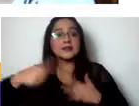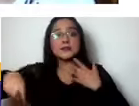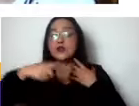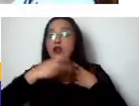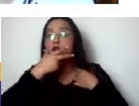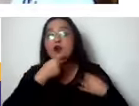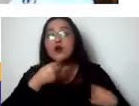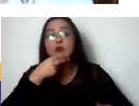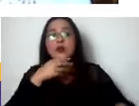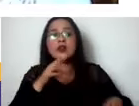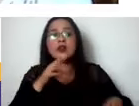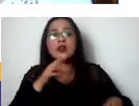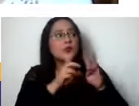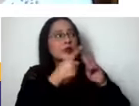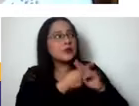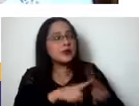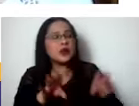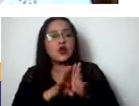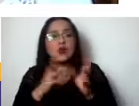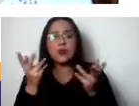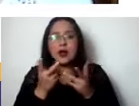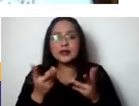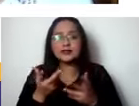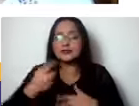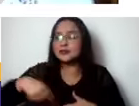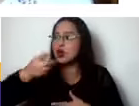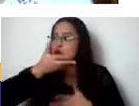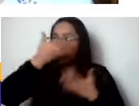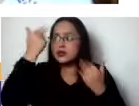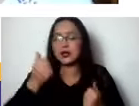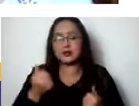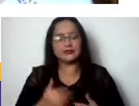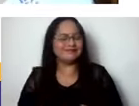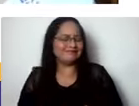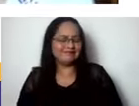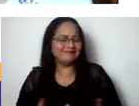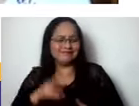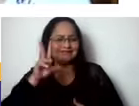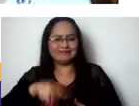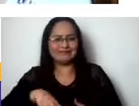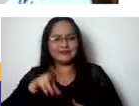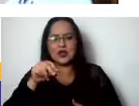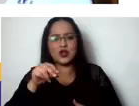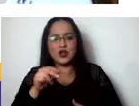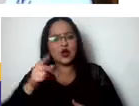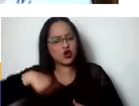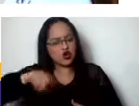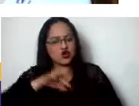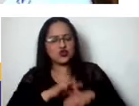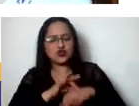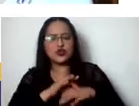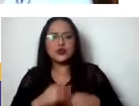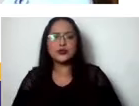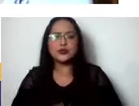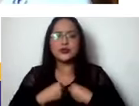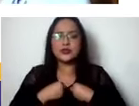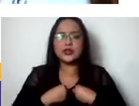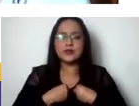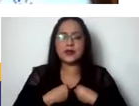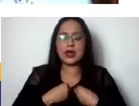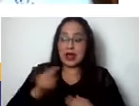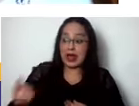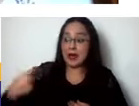dónde entrar, y no es verdad, porque todo el tiempo, o sea, sí somos personas vivas, somos personas que son